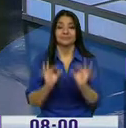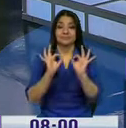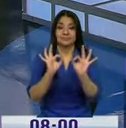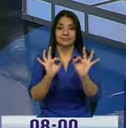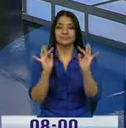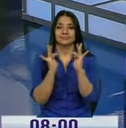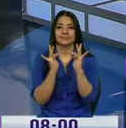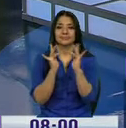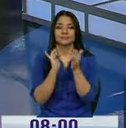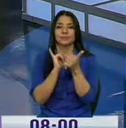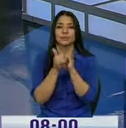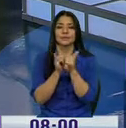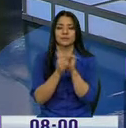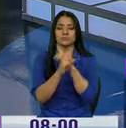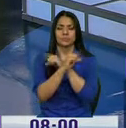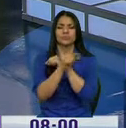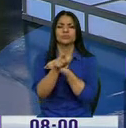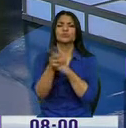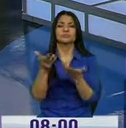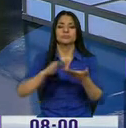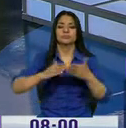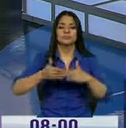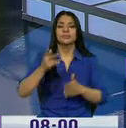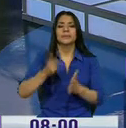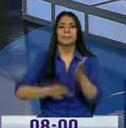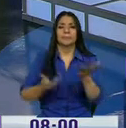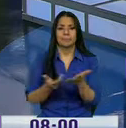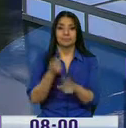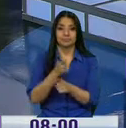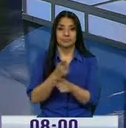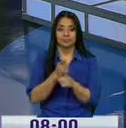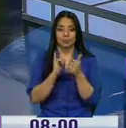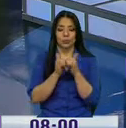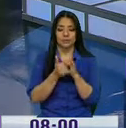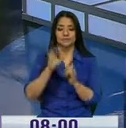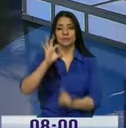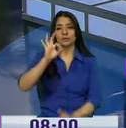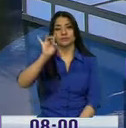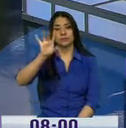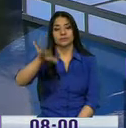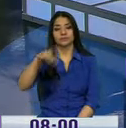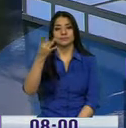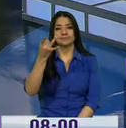redes sociales para saber qué es lo que pasa ahí en su comunidad, en su barrio, y por eso está nuestro WhatsApp, que es el